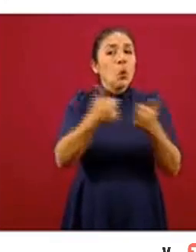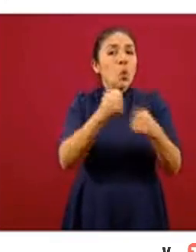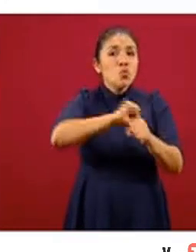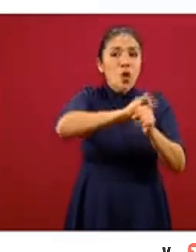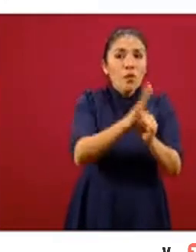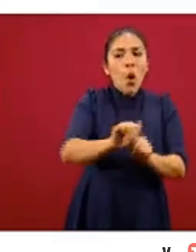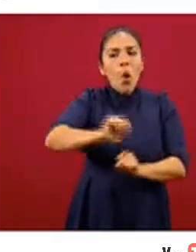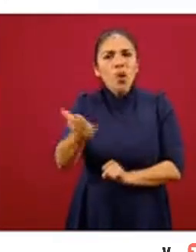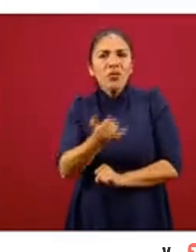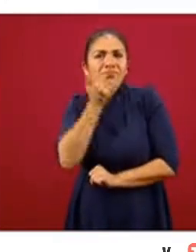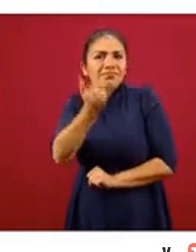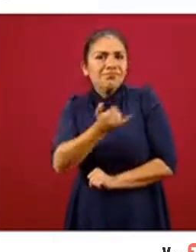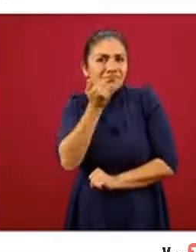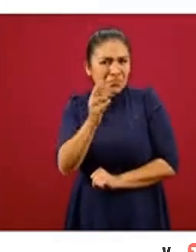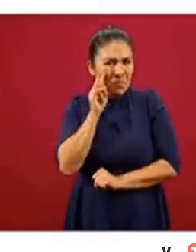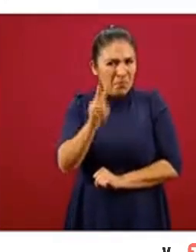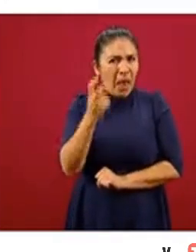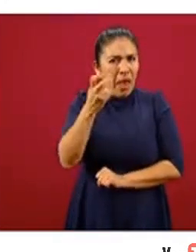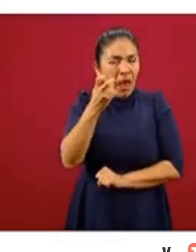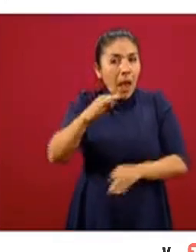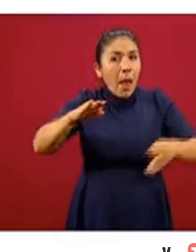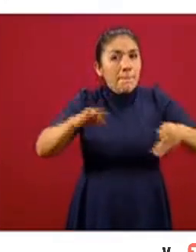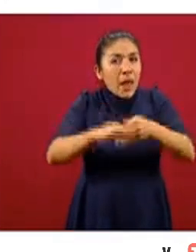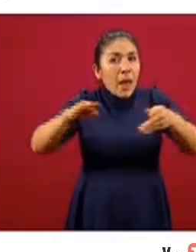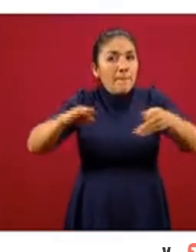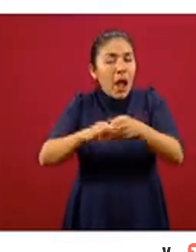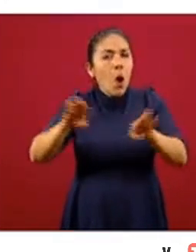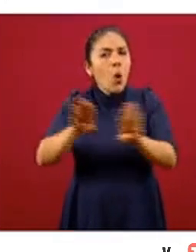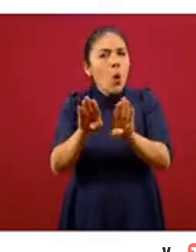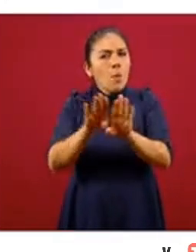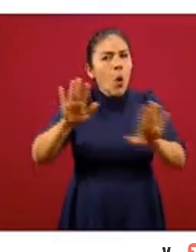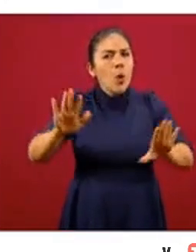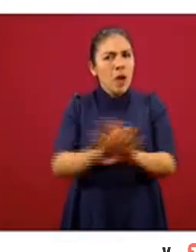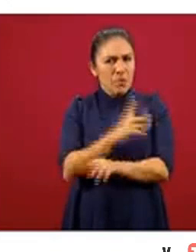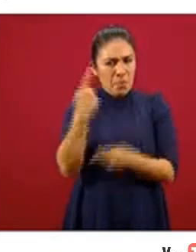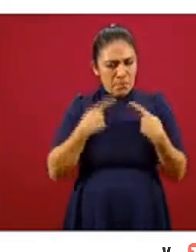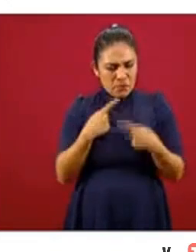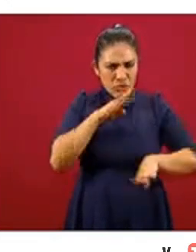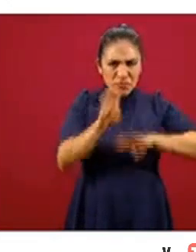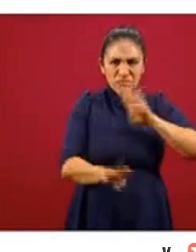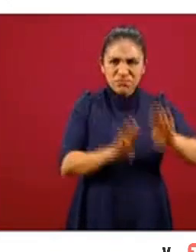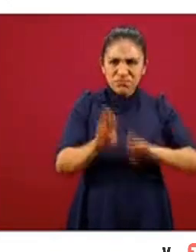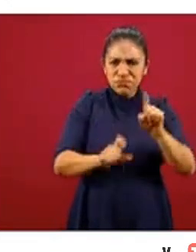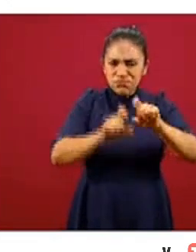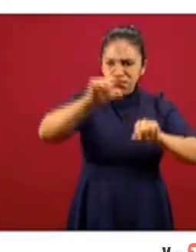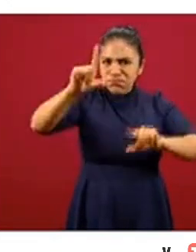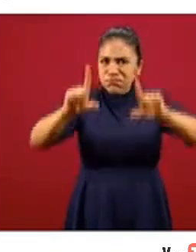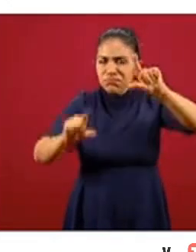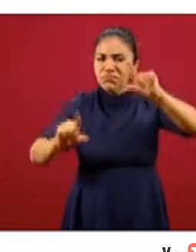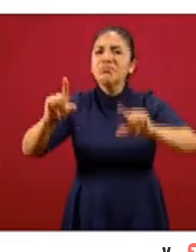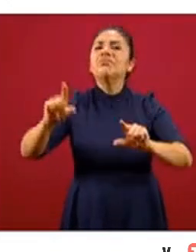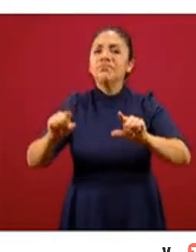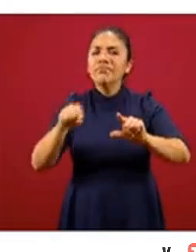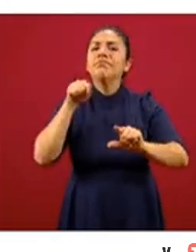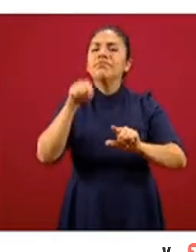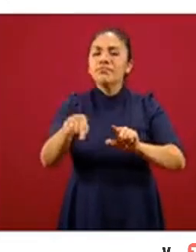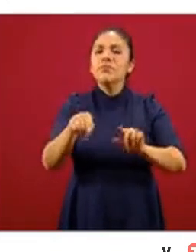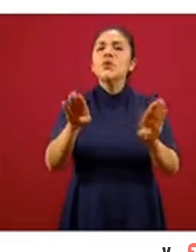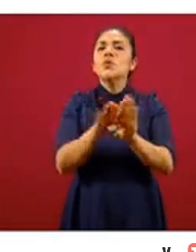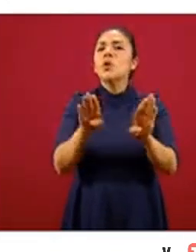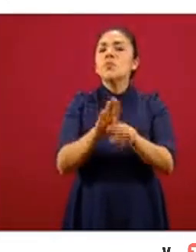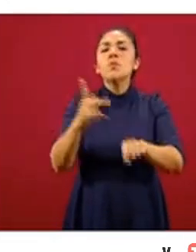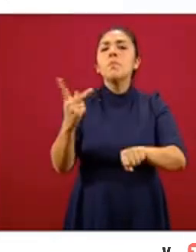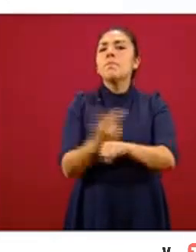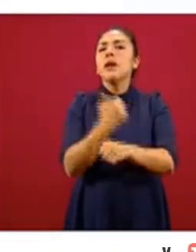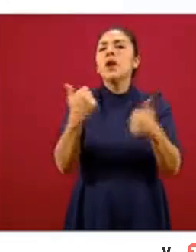que esta inclinación en la ocurrencia de las defunciones es proporcional a la que ocurre con los